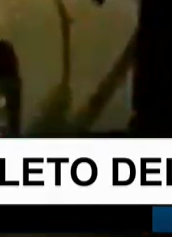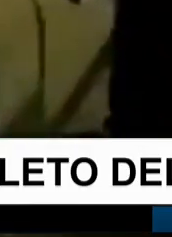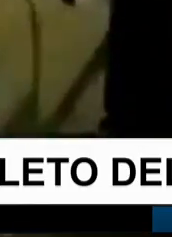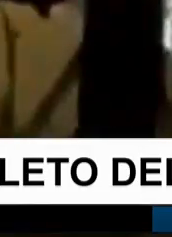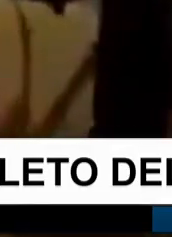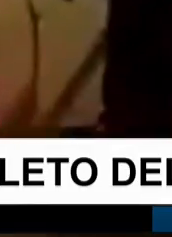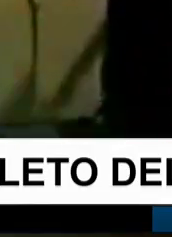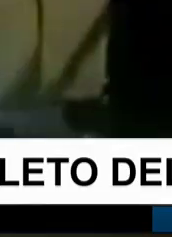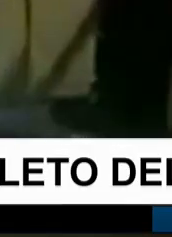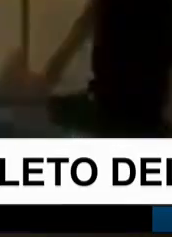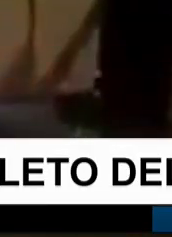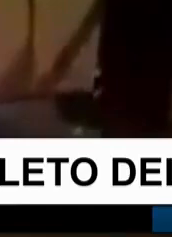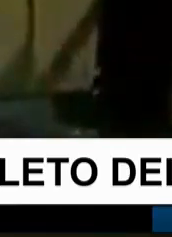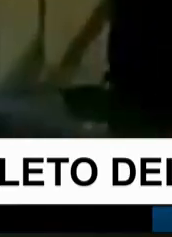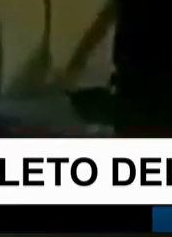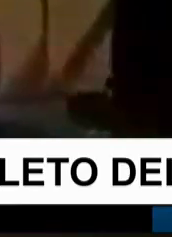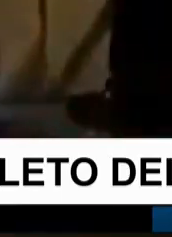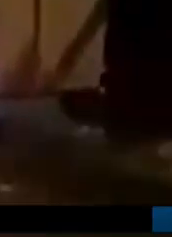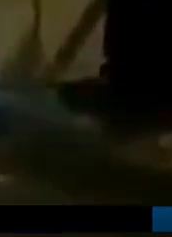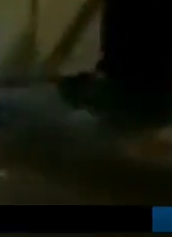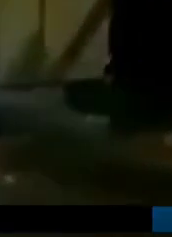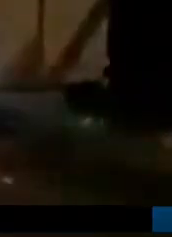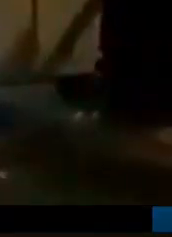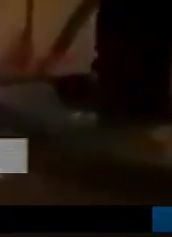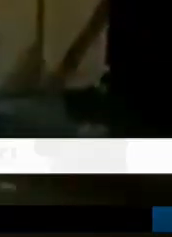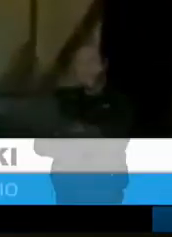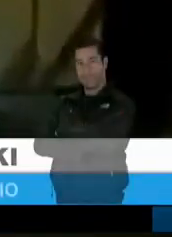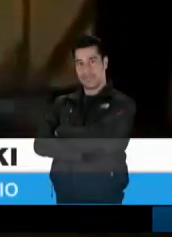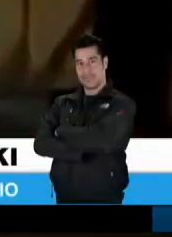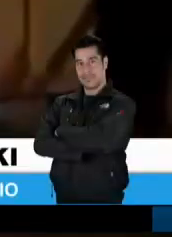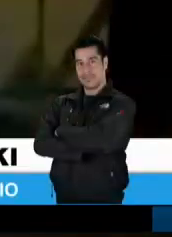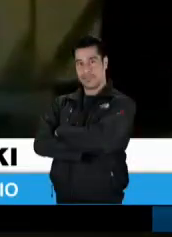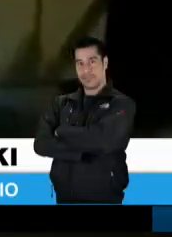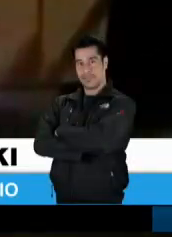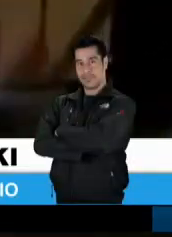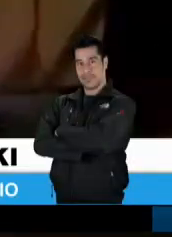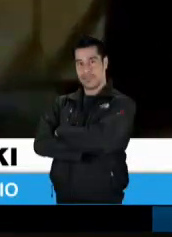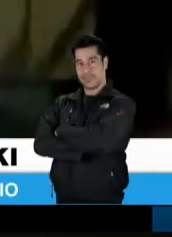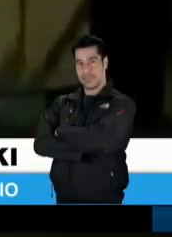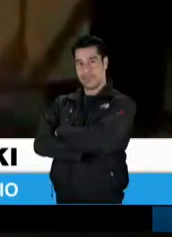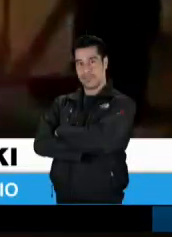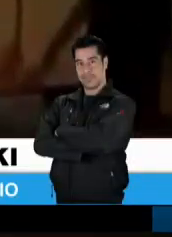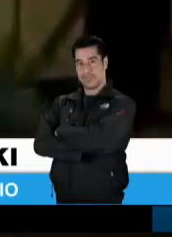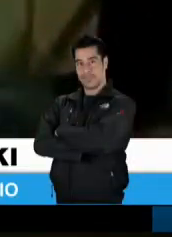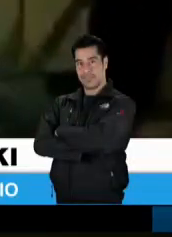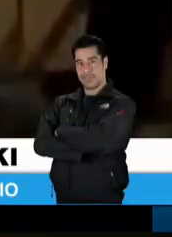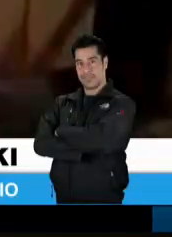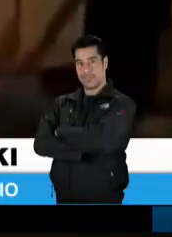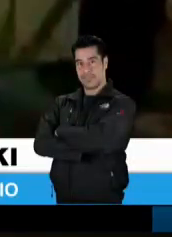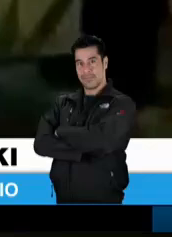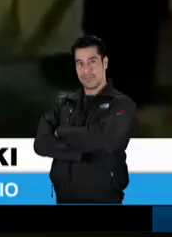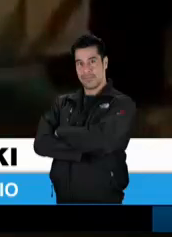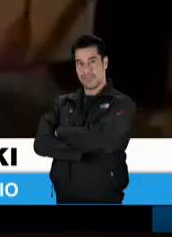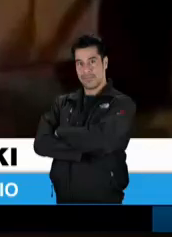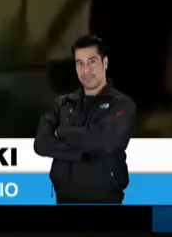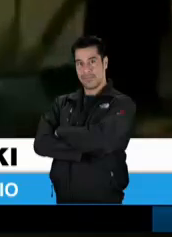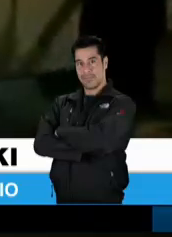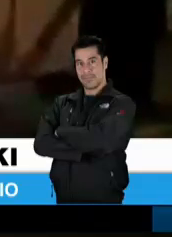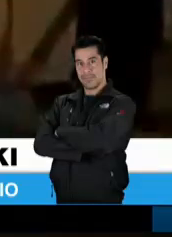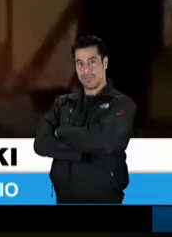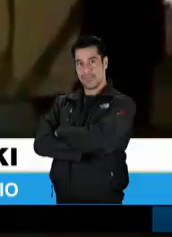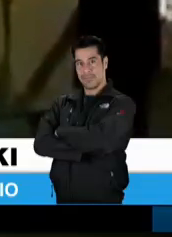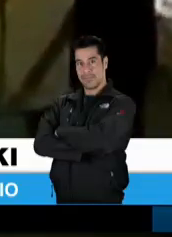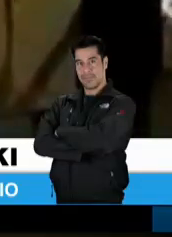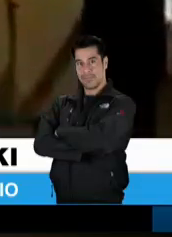sector. Claro, pero no habría sido por lo menos víctima de un robo porque tenía todas sus pertenencias, teléfono, celular,